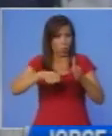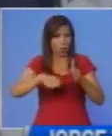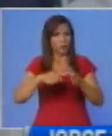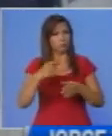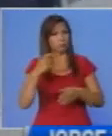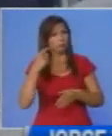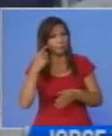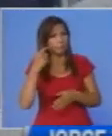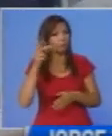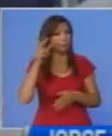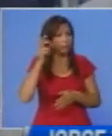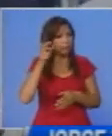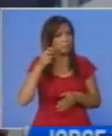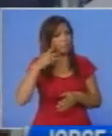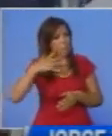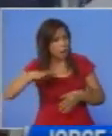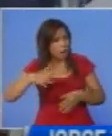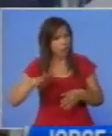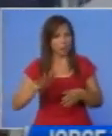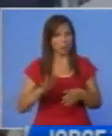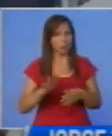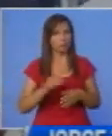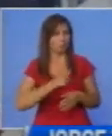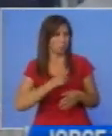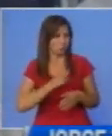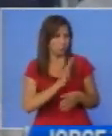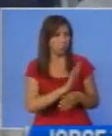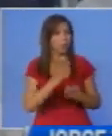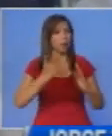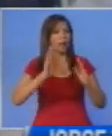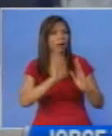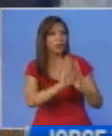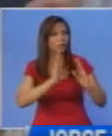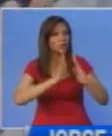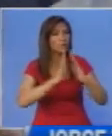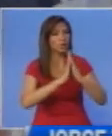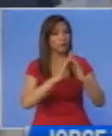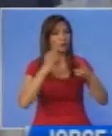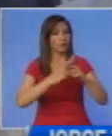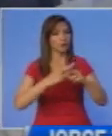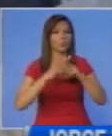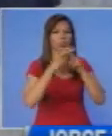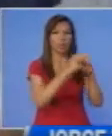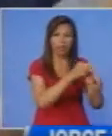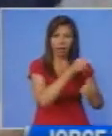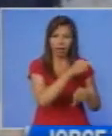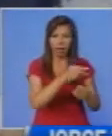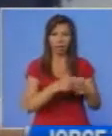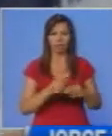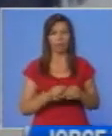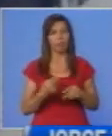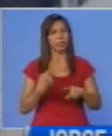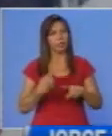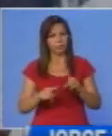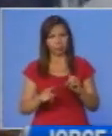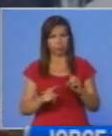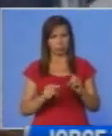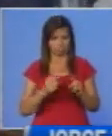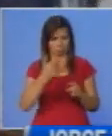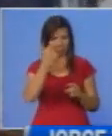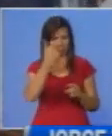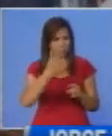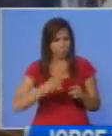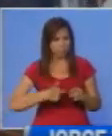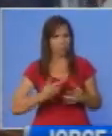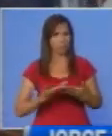tenedor porque la casa es de su propiedad. ¿Qué tiene que ver la propiedad de la casa con lo que se tenga en la casa, en un